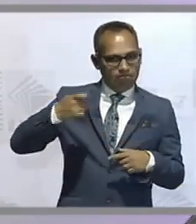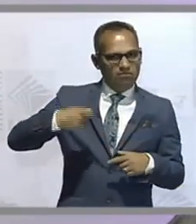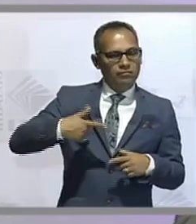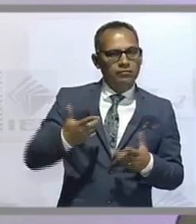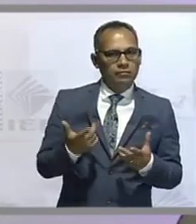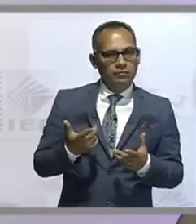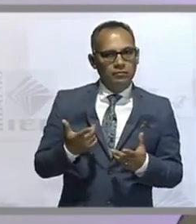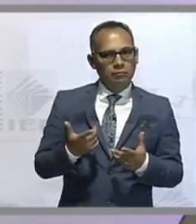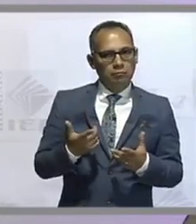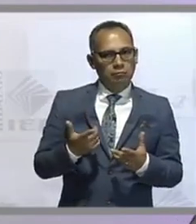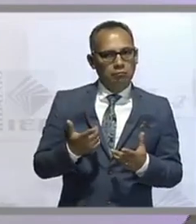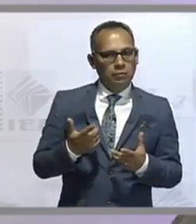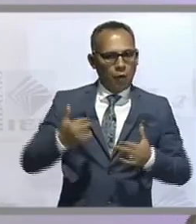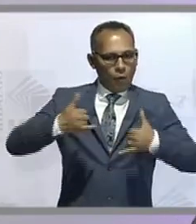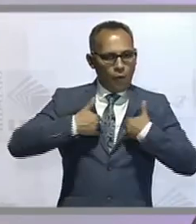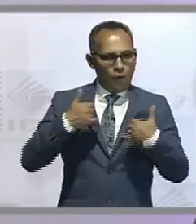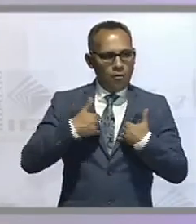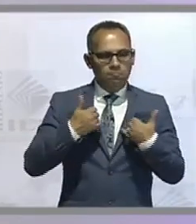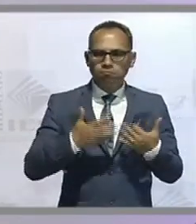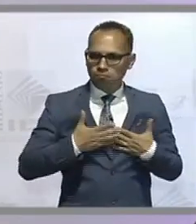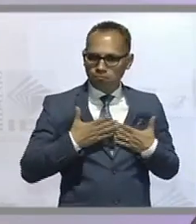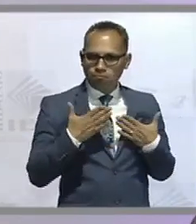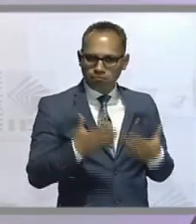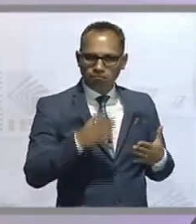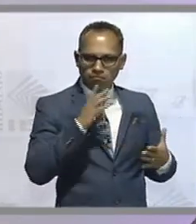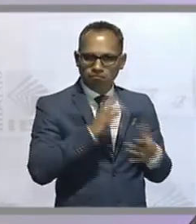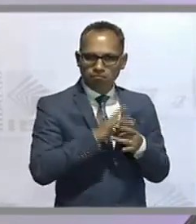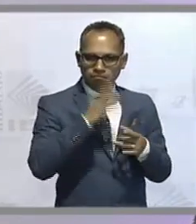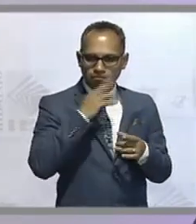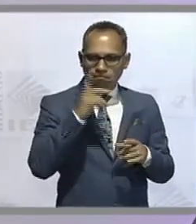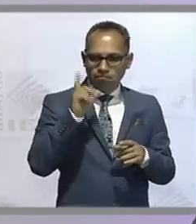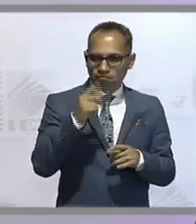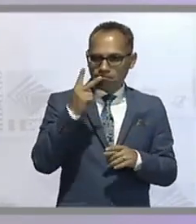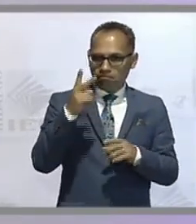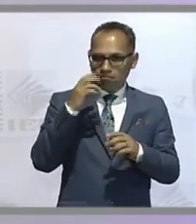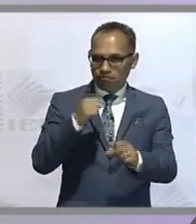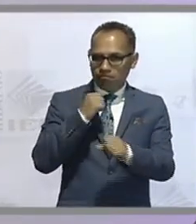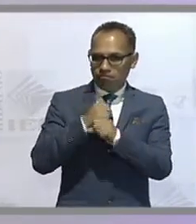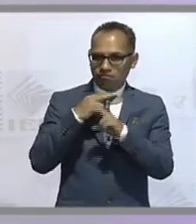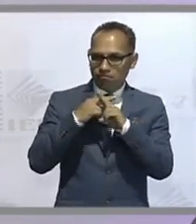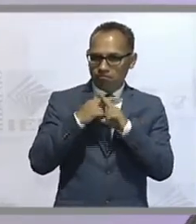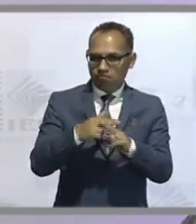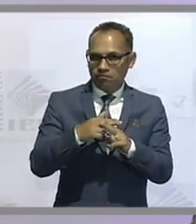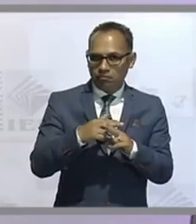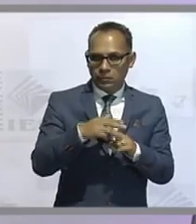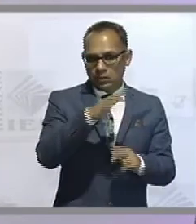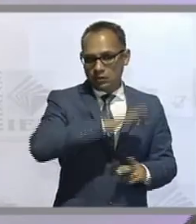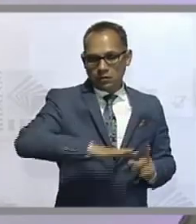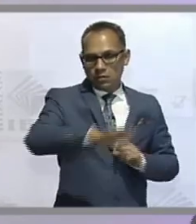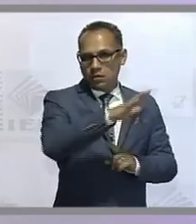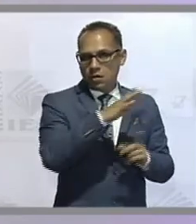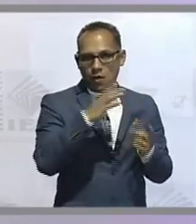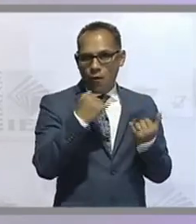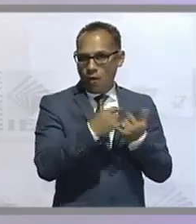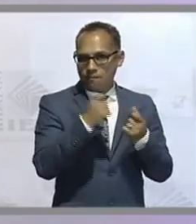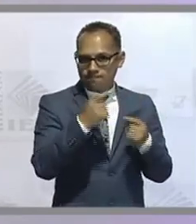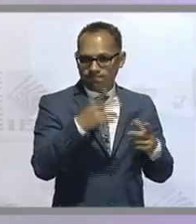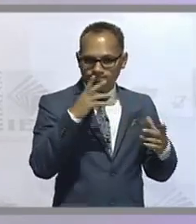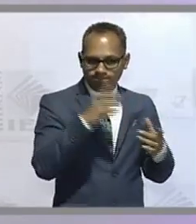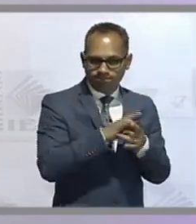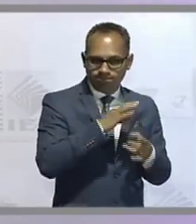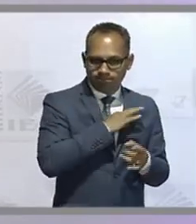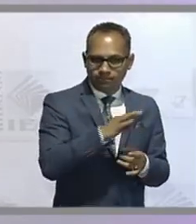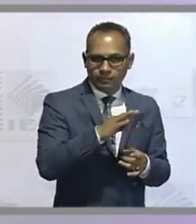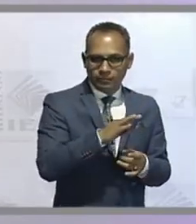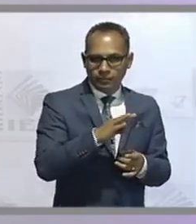comprometido con la juventud comprometido con la sociedad y con la gente que me rodea y por eso quiero que ustedes me brinden